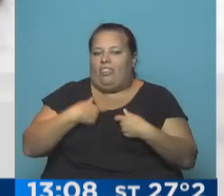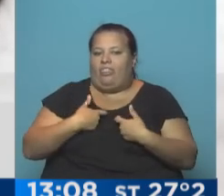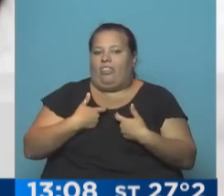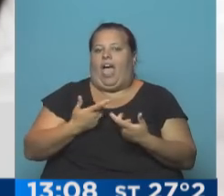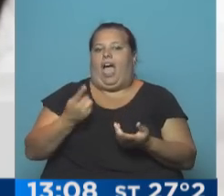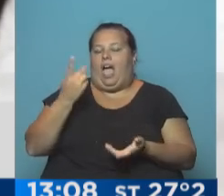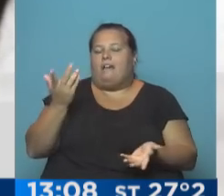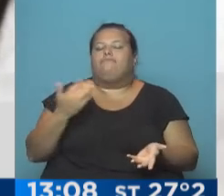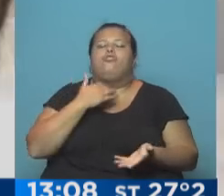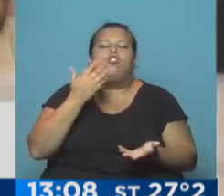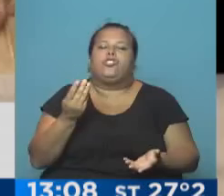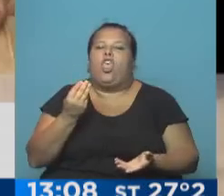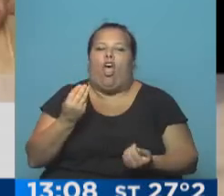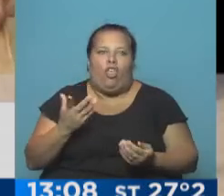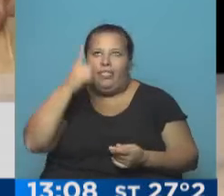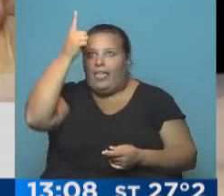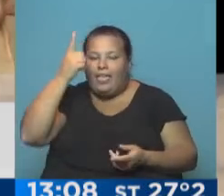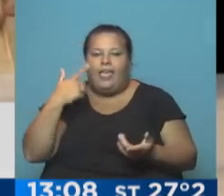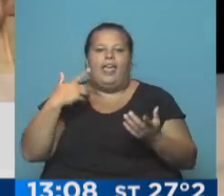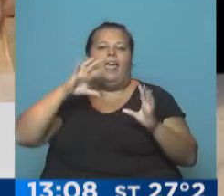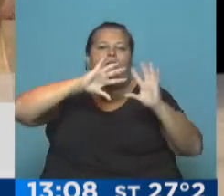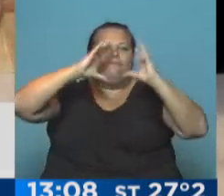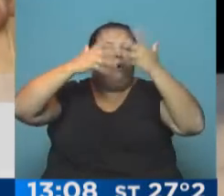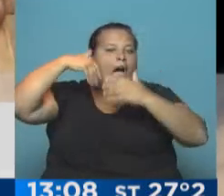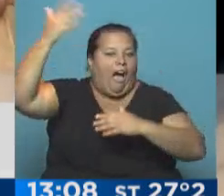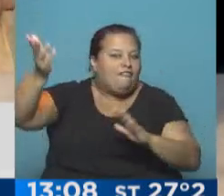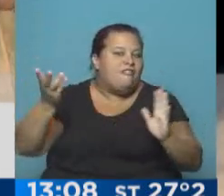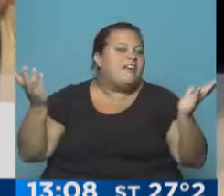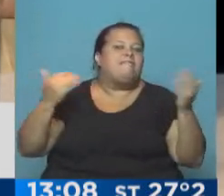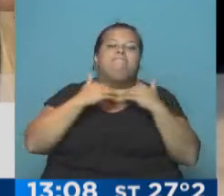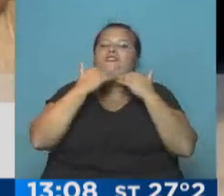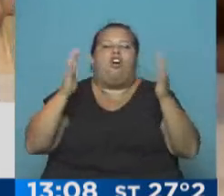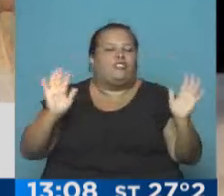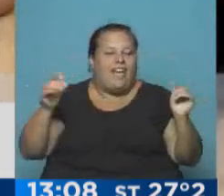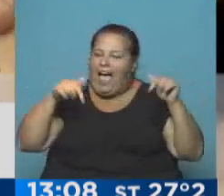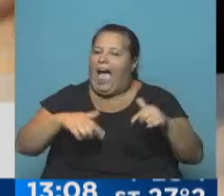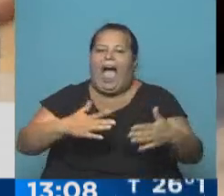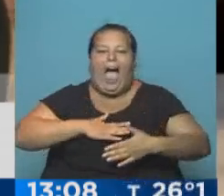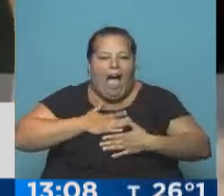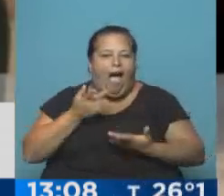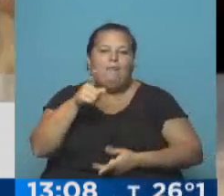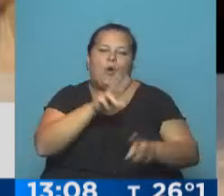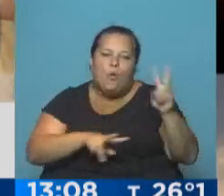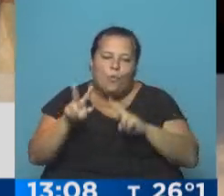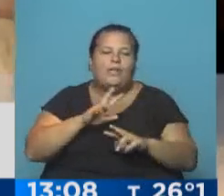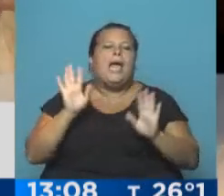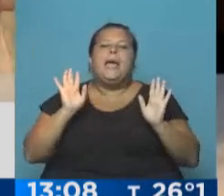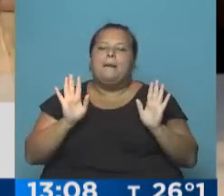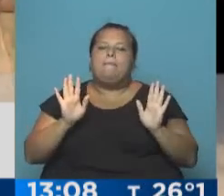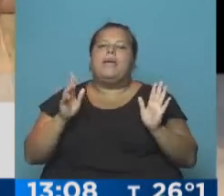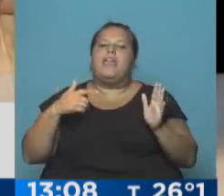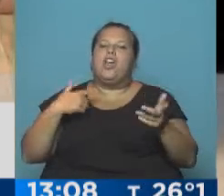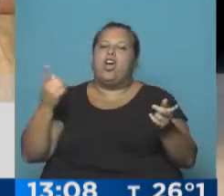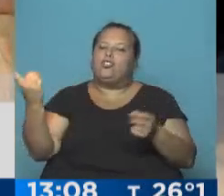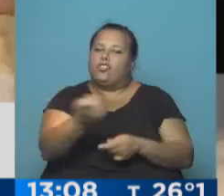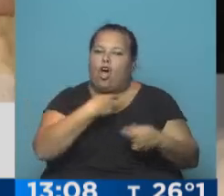se me ha otorgado, no sé desde dónde, de la Vía Láctea, de no sé de acá, dónde. Del amor y de la búsqueda. De... Pero la compañía